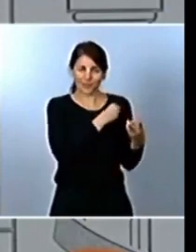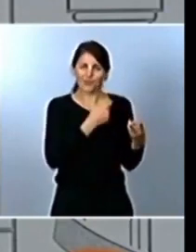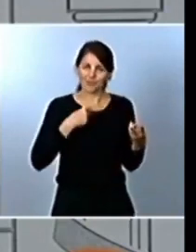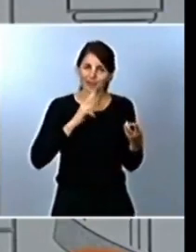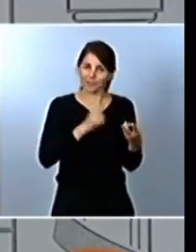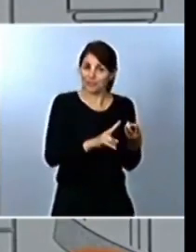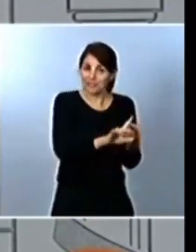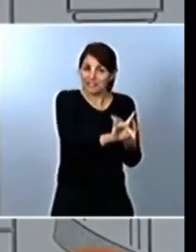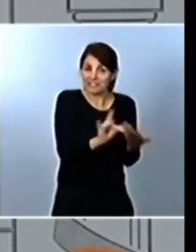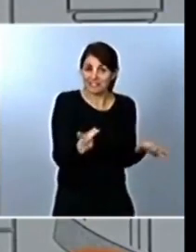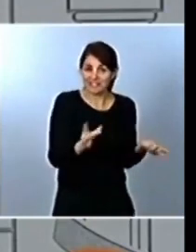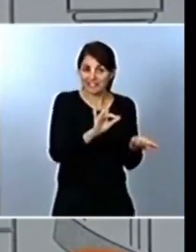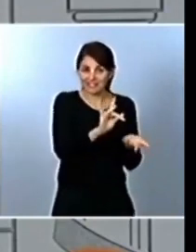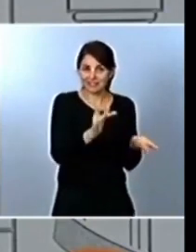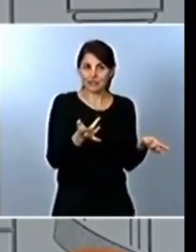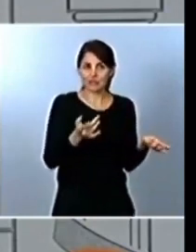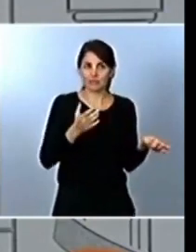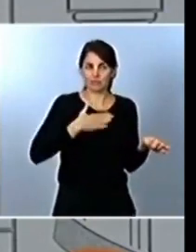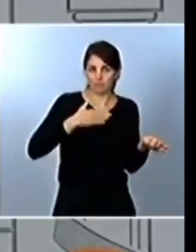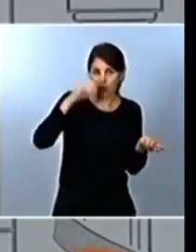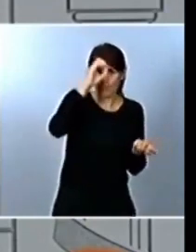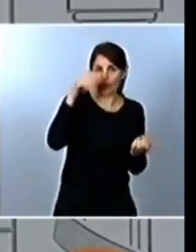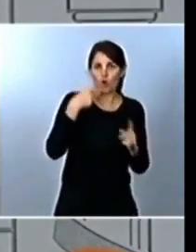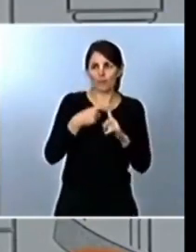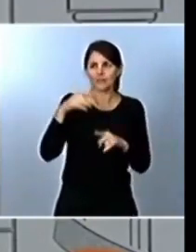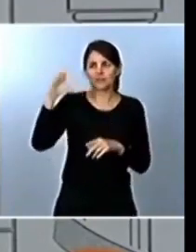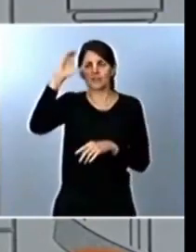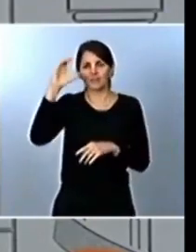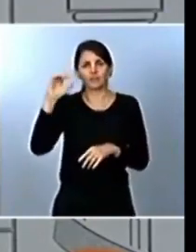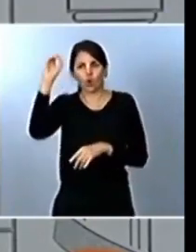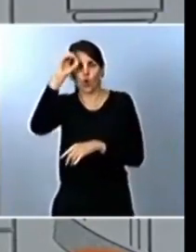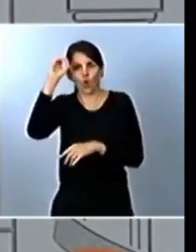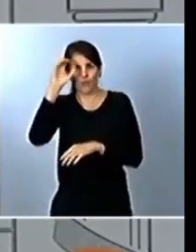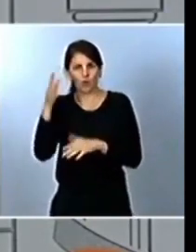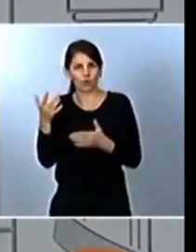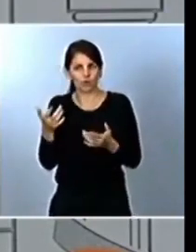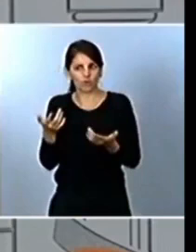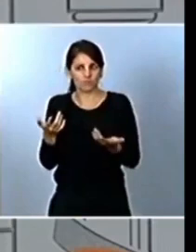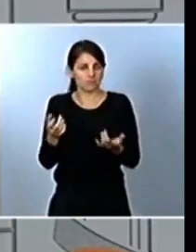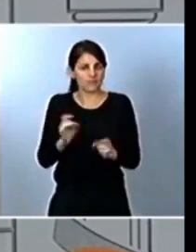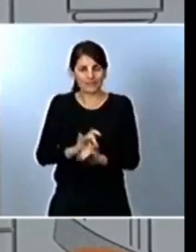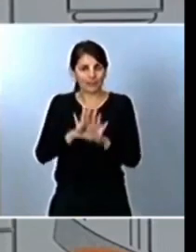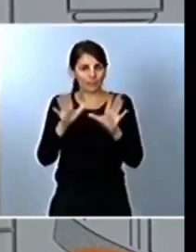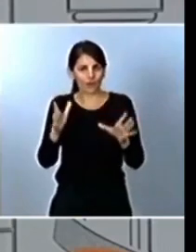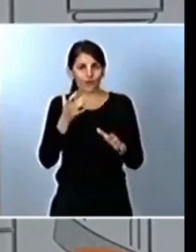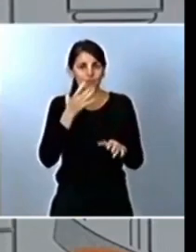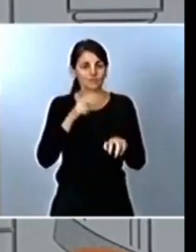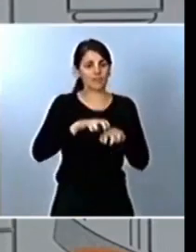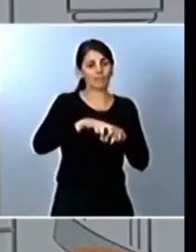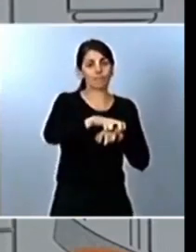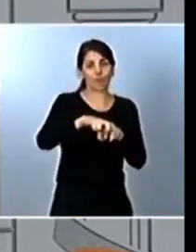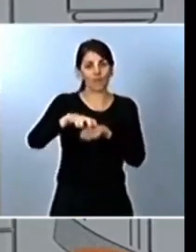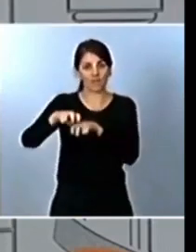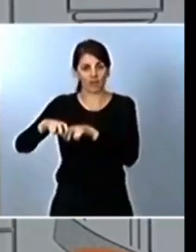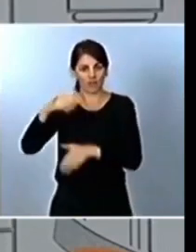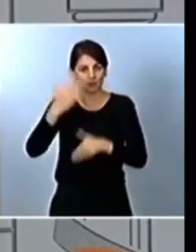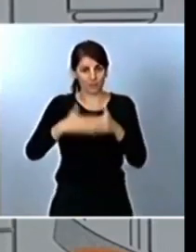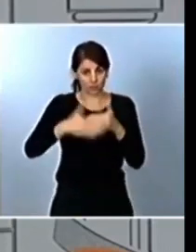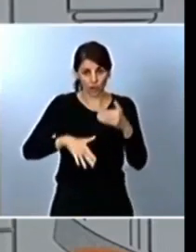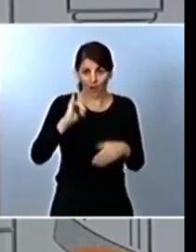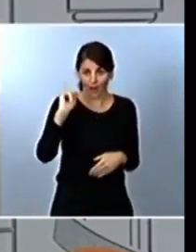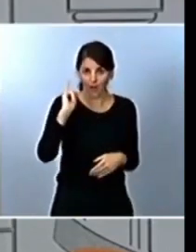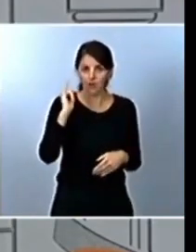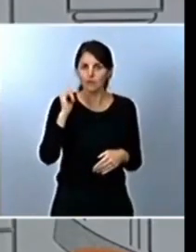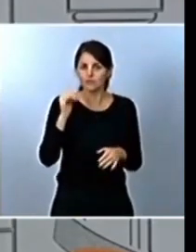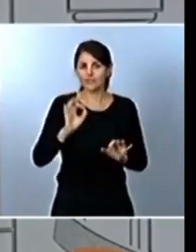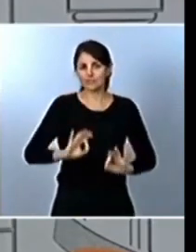muchísimos científicos, pues lógicamente la reducción de esa movilidad, en base en este caso a la restricción de la movilidad nocturna, pues lógicamente